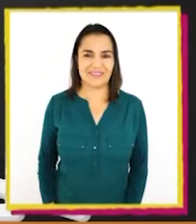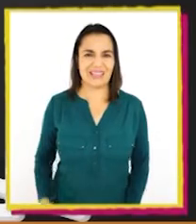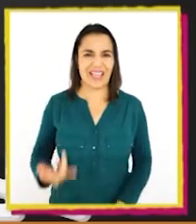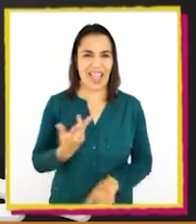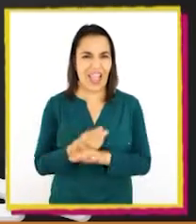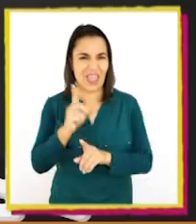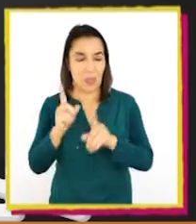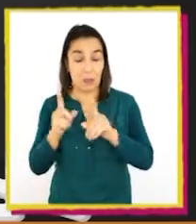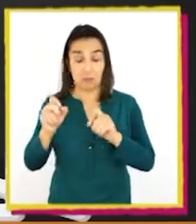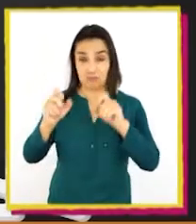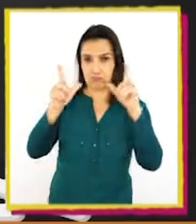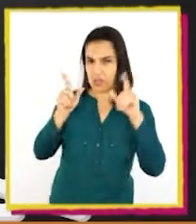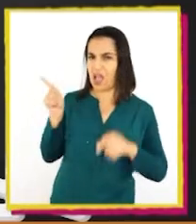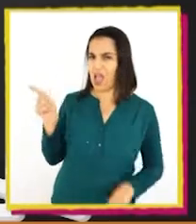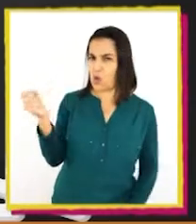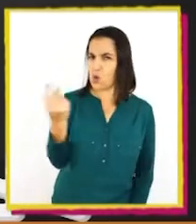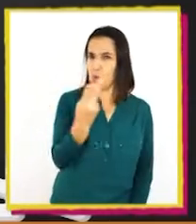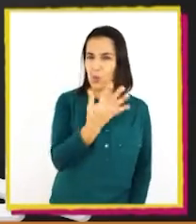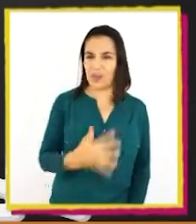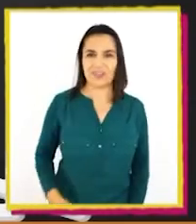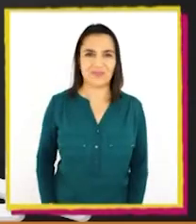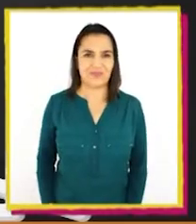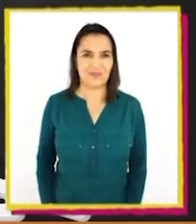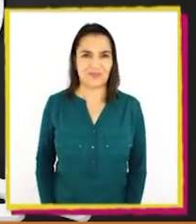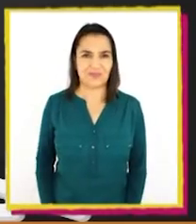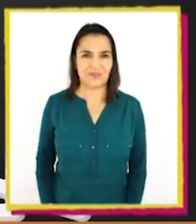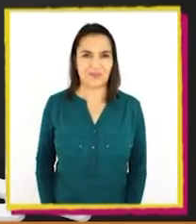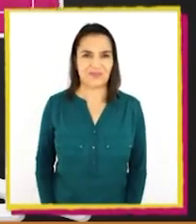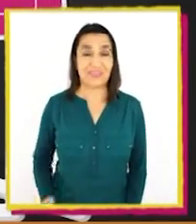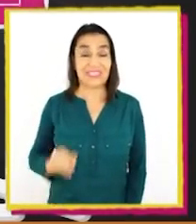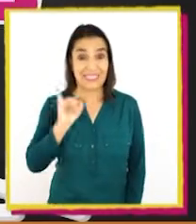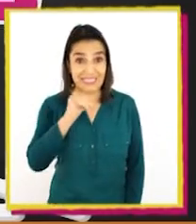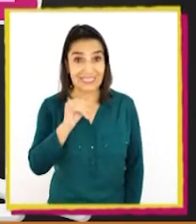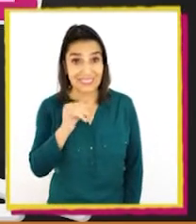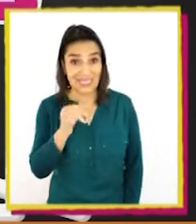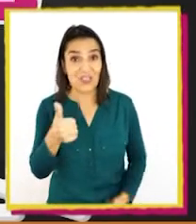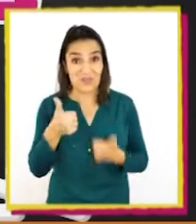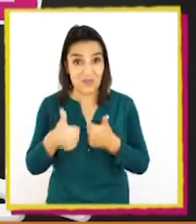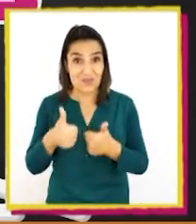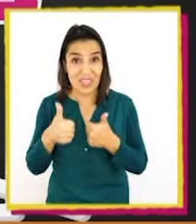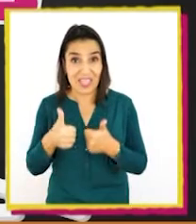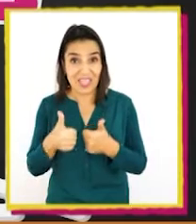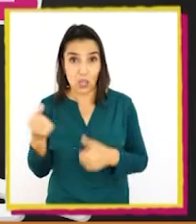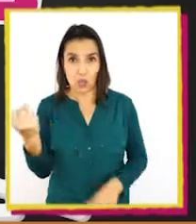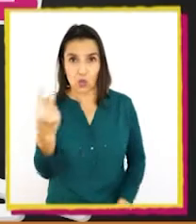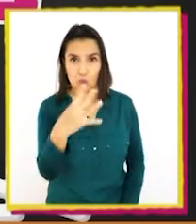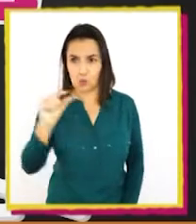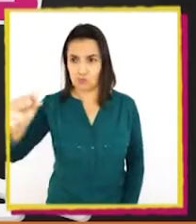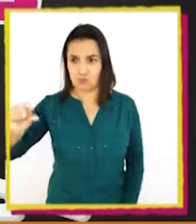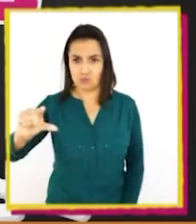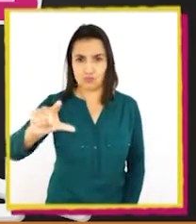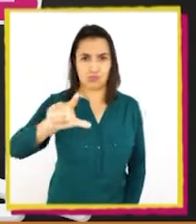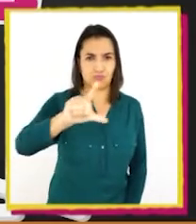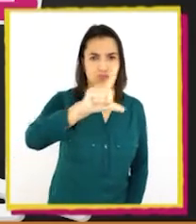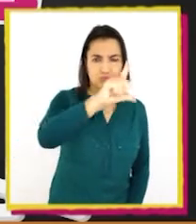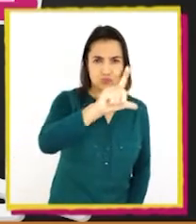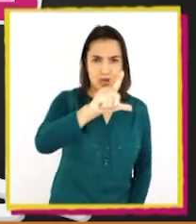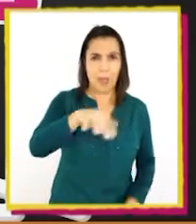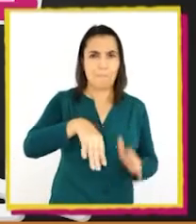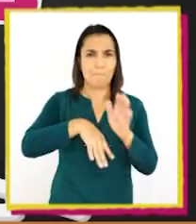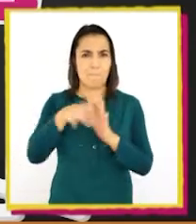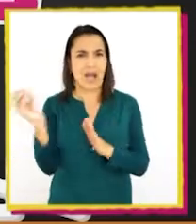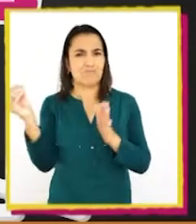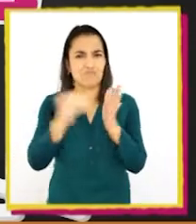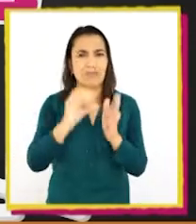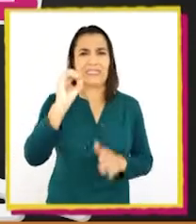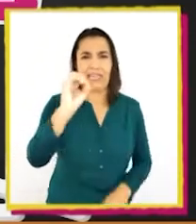¿Hay algo que les llame la atención de estos números? ¡Sí! ¡Muy bien! Que van creciendo y cada vez tienen más